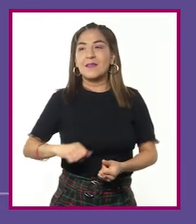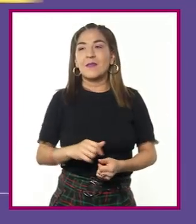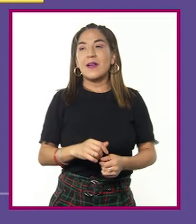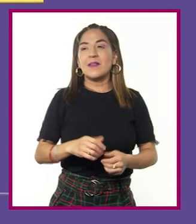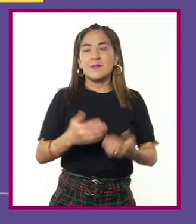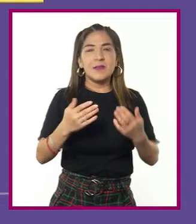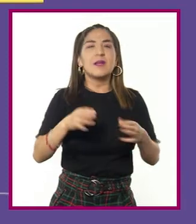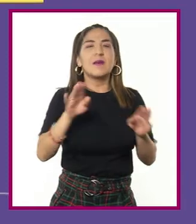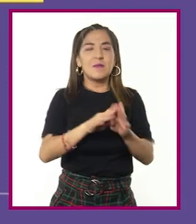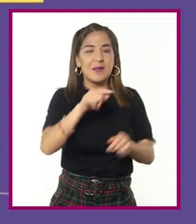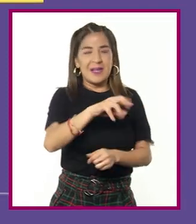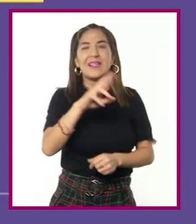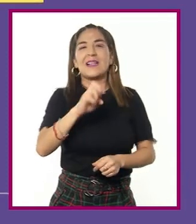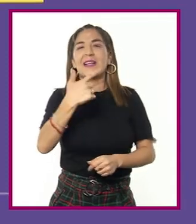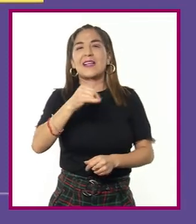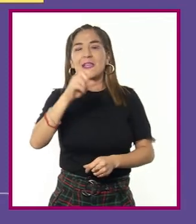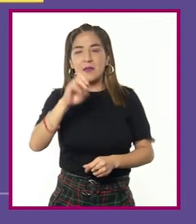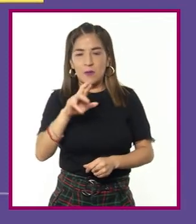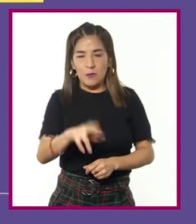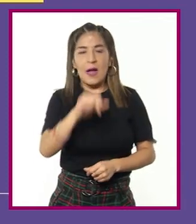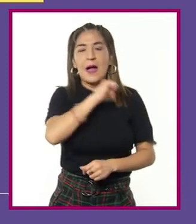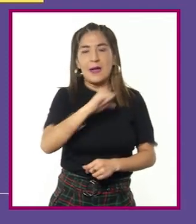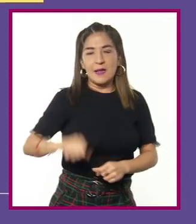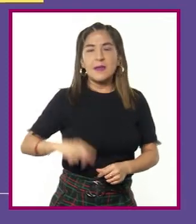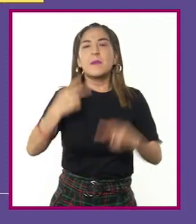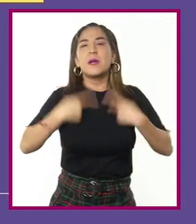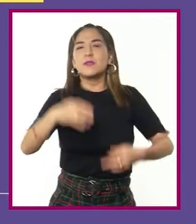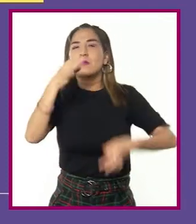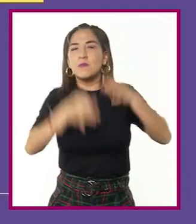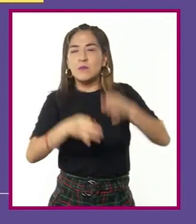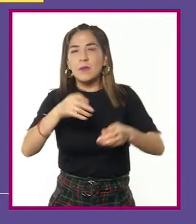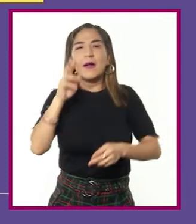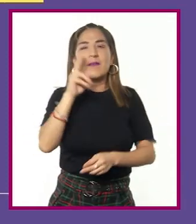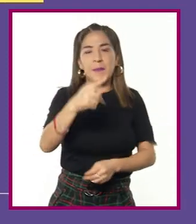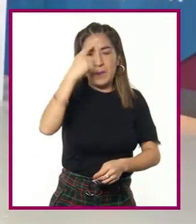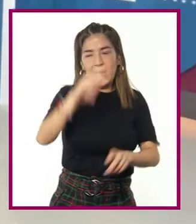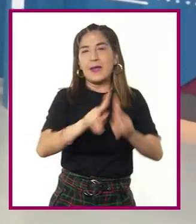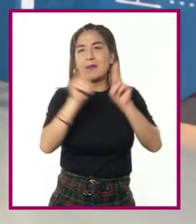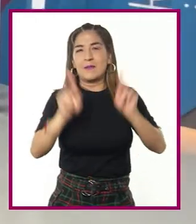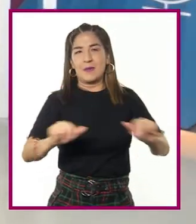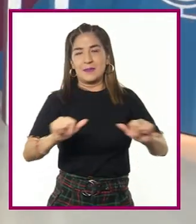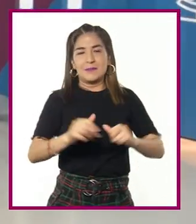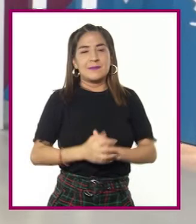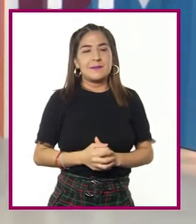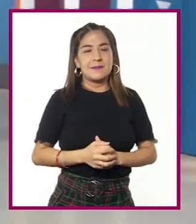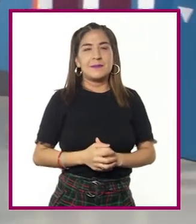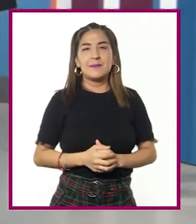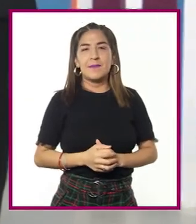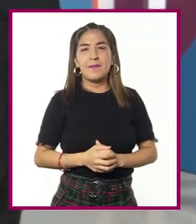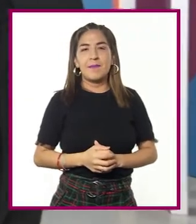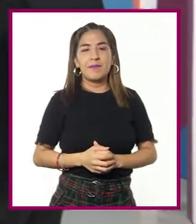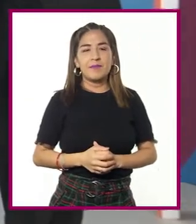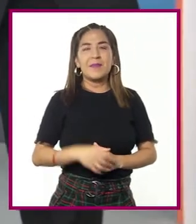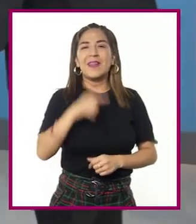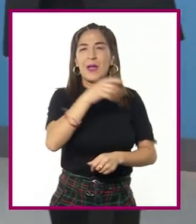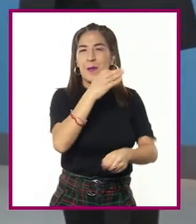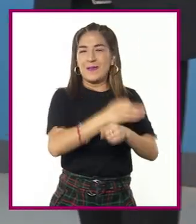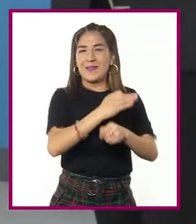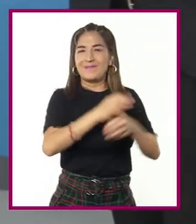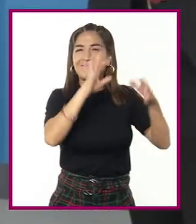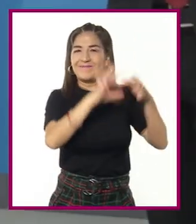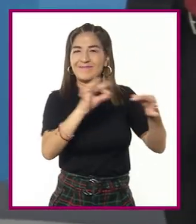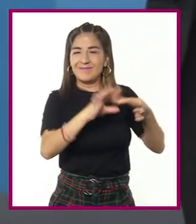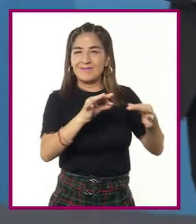municipal, las y los síndicos, juezas y jueces de paz. A las figuras antes mencionadas